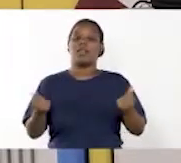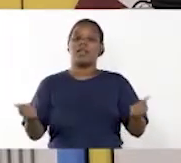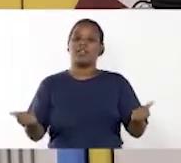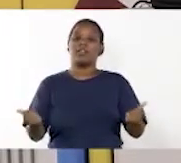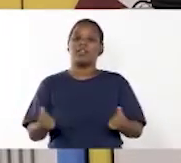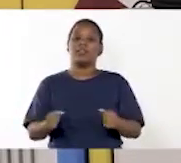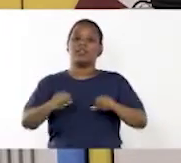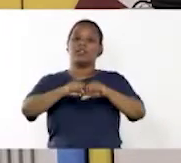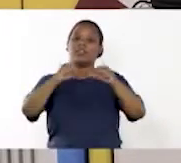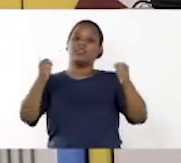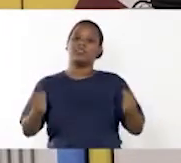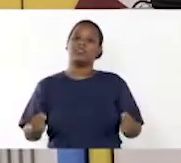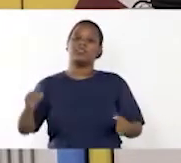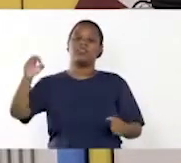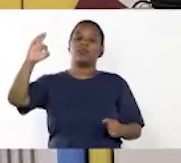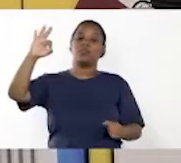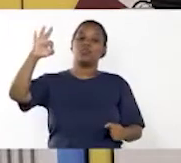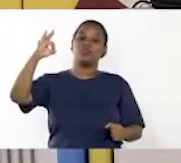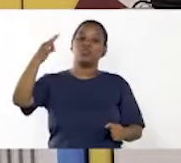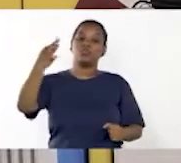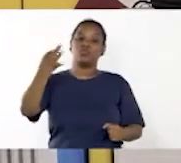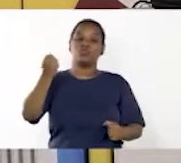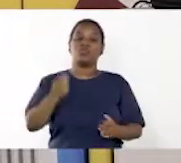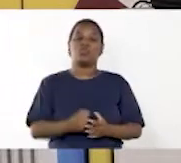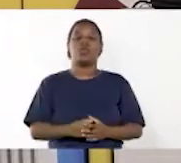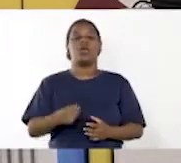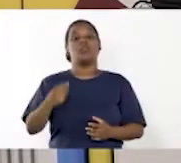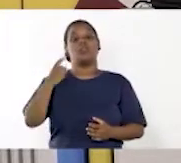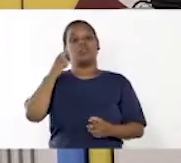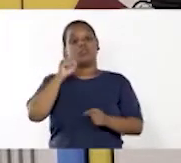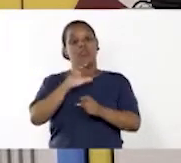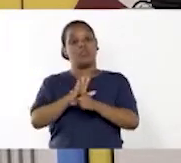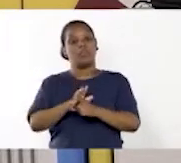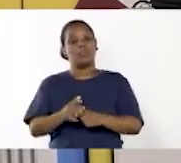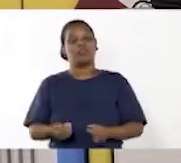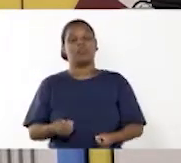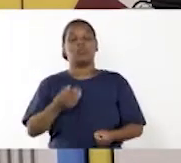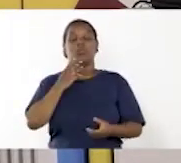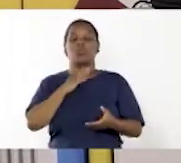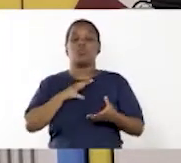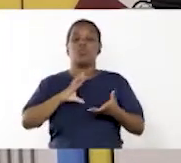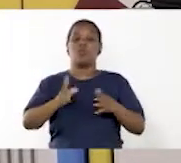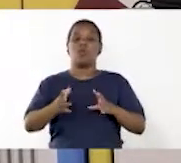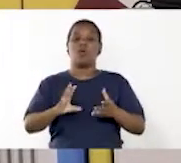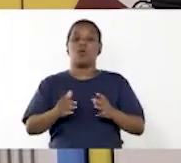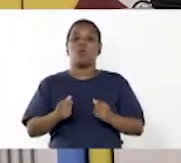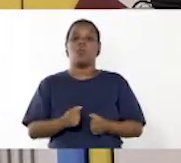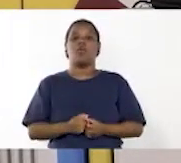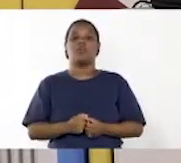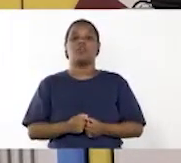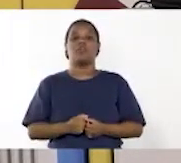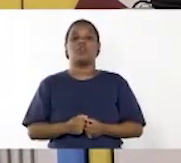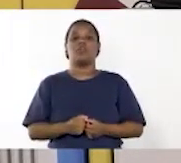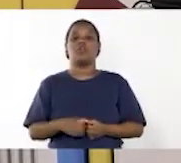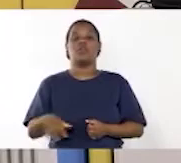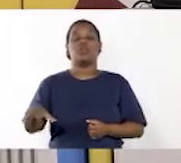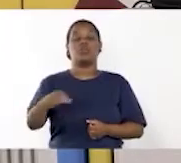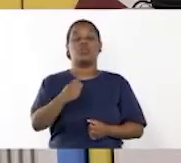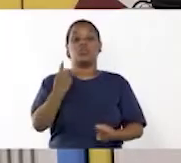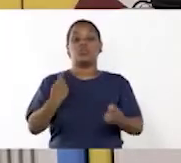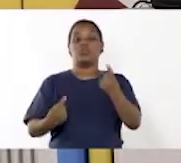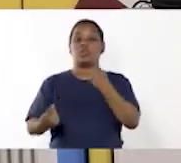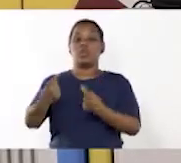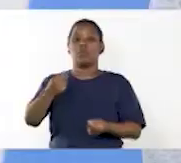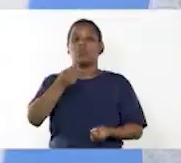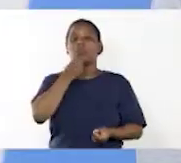sistema solar, que es el sistema solar, que es su origen, bien, y su formación, y de todos esos elementos pueden seleccionar 2